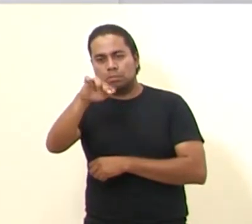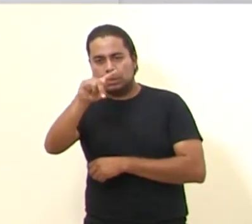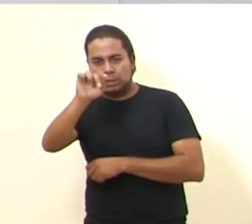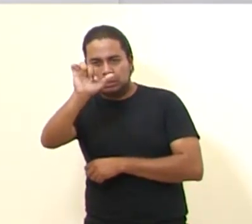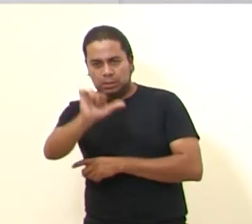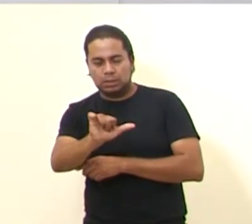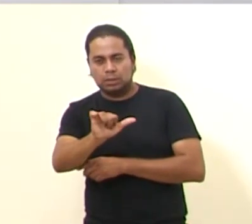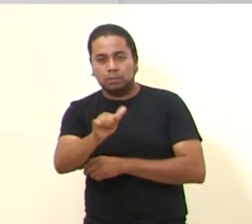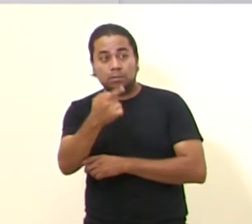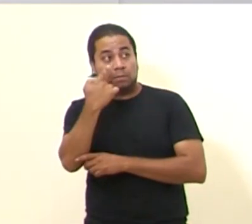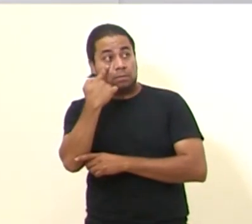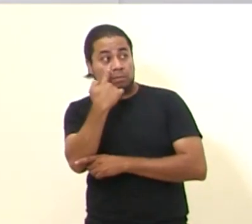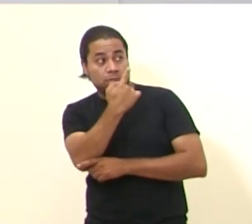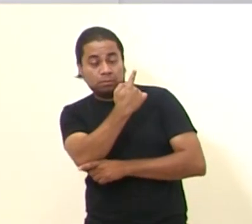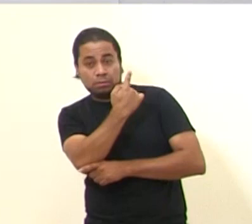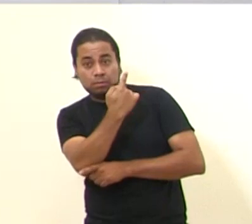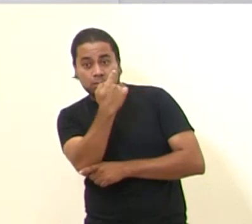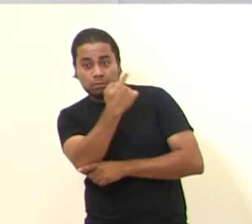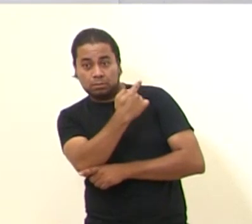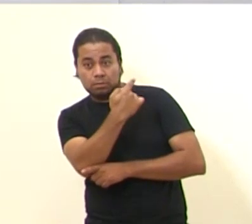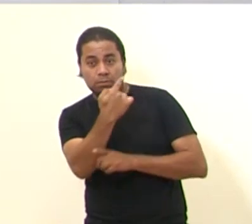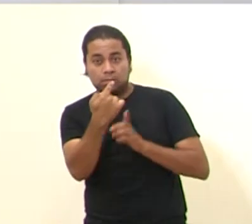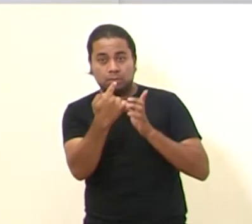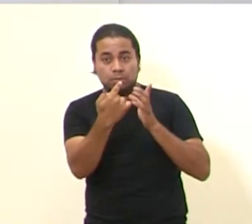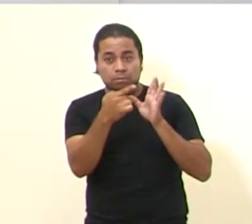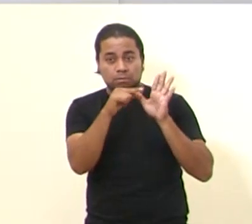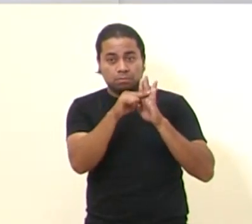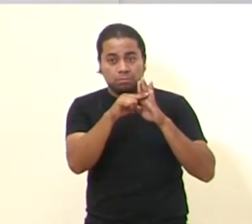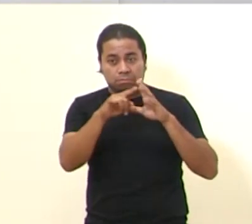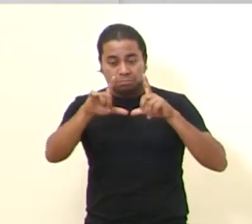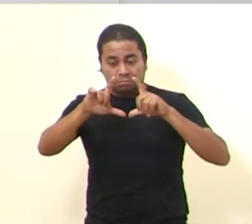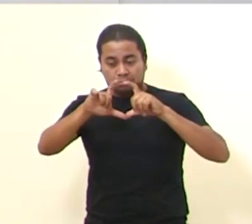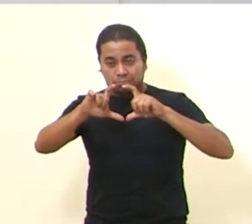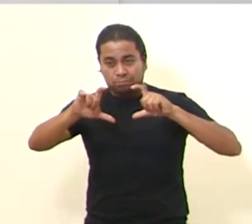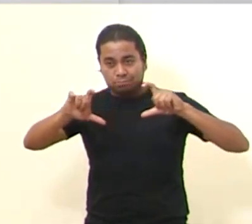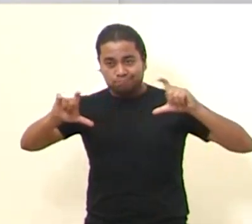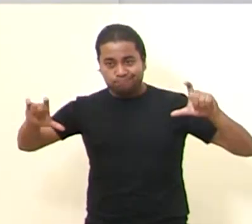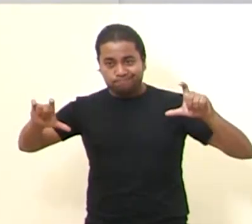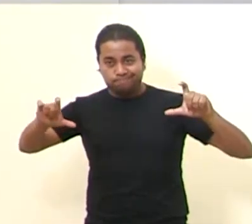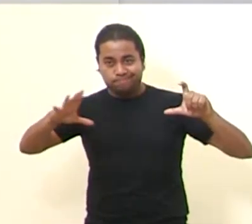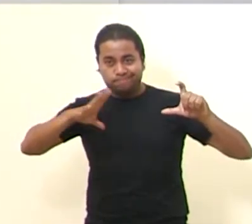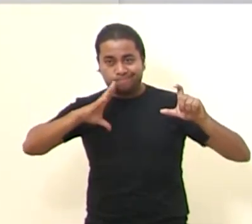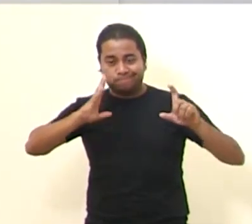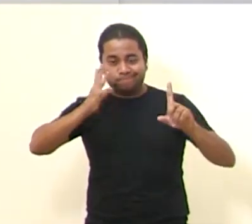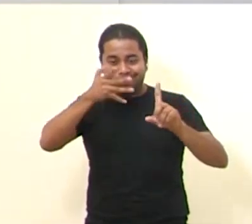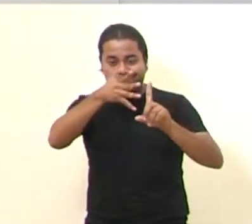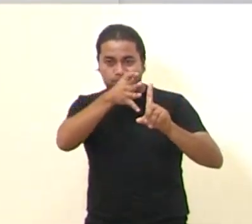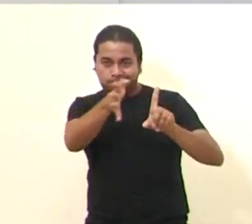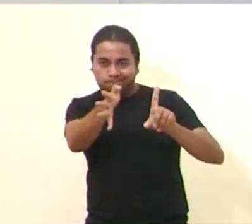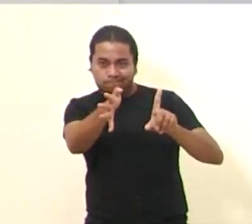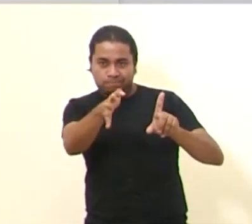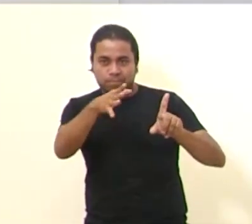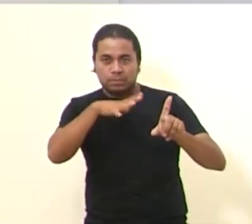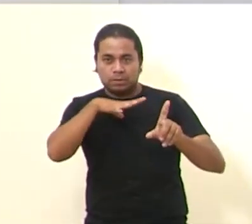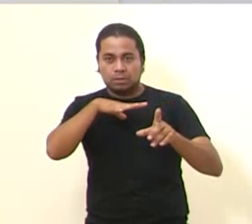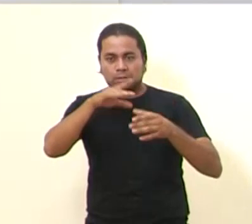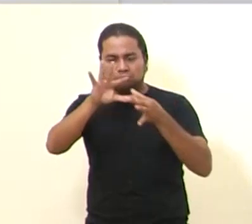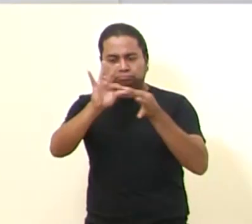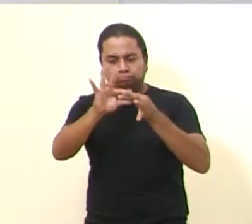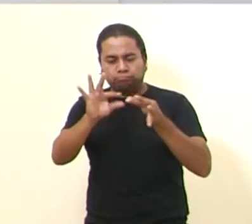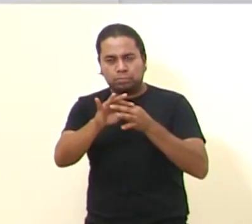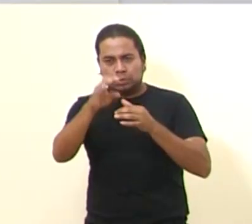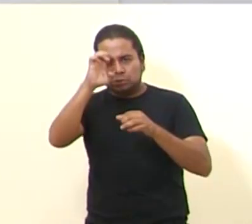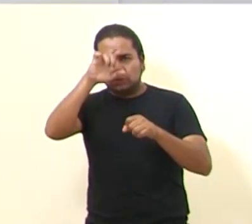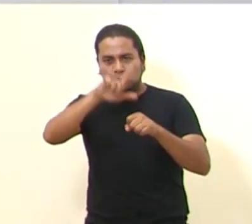Sí se dieron cuenta que en este subtema se desarrolló la cultura del pueblo.